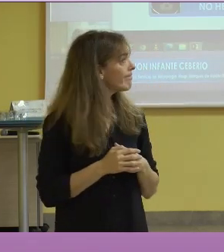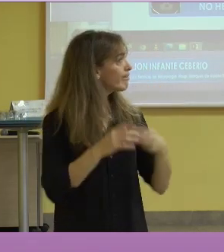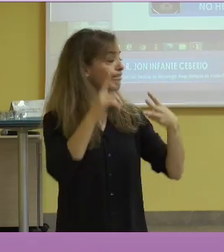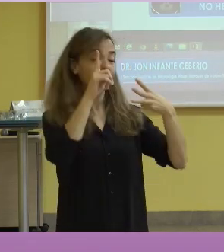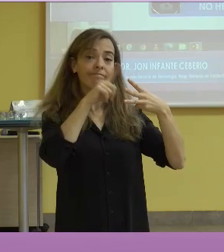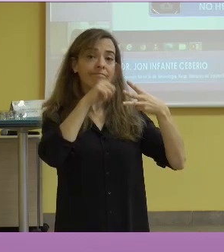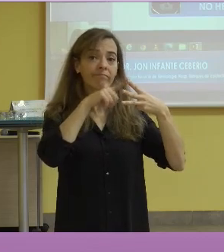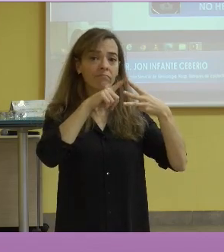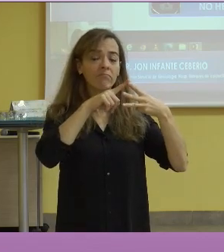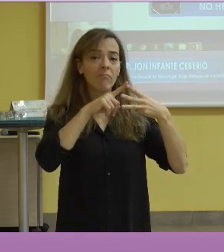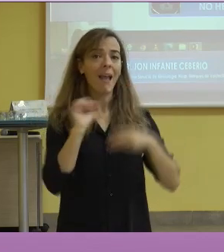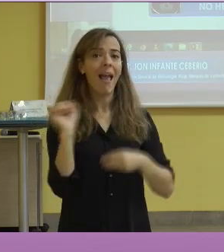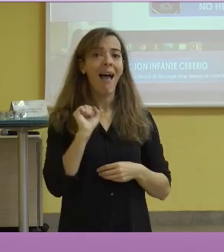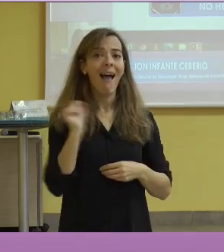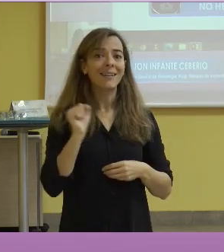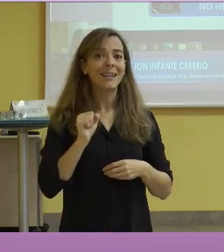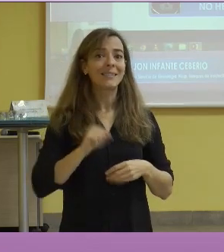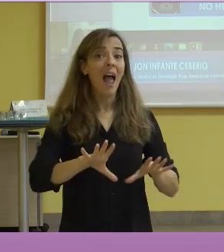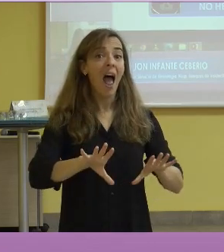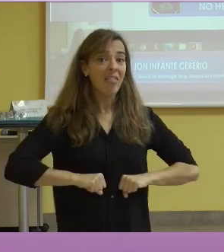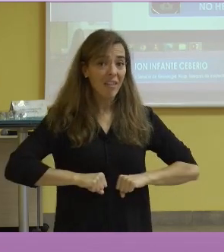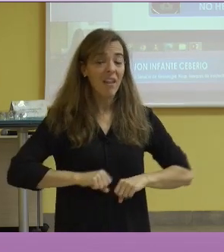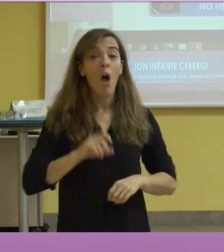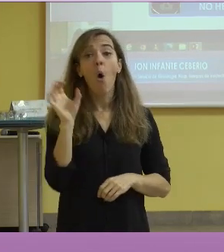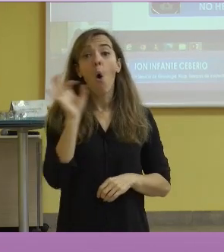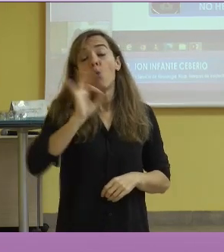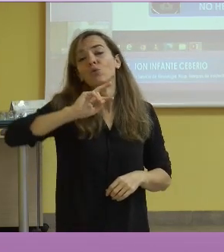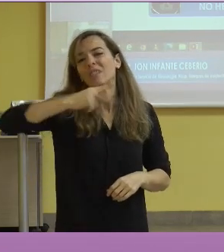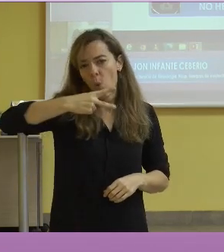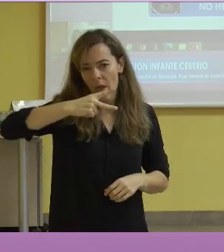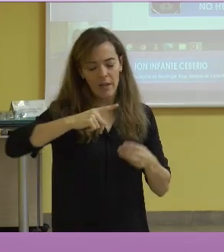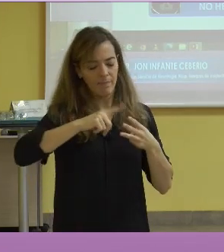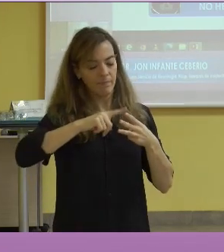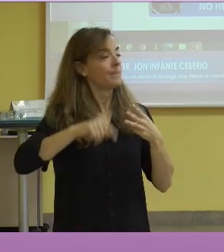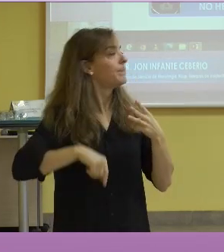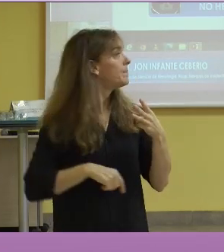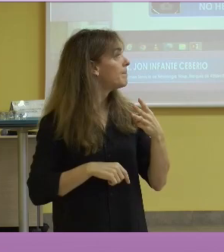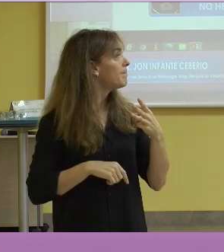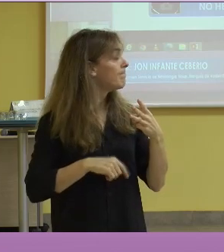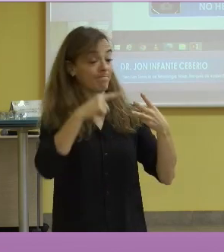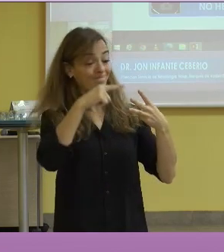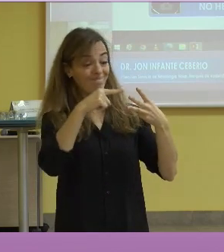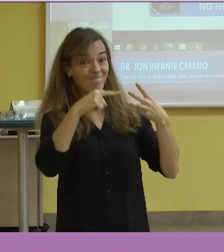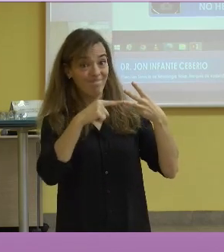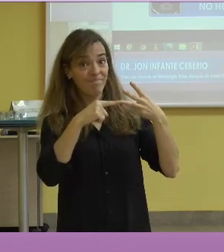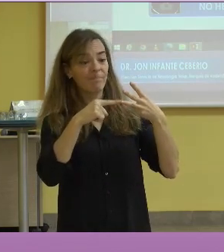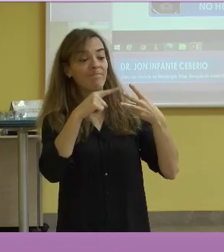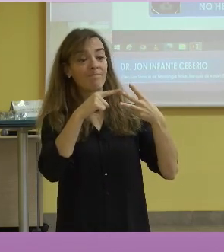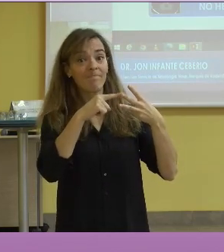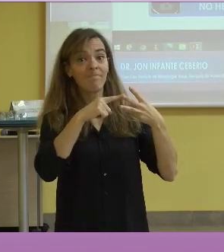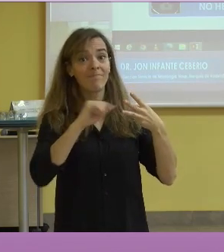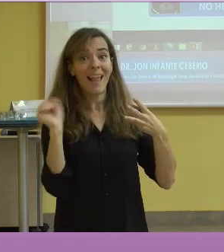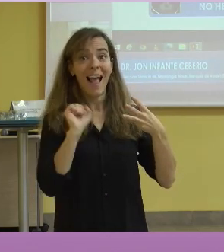primera categoría que son las ataxias adquiridas o secundarias, y luego otras 2 categorías que son las